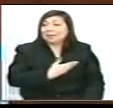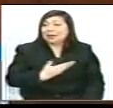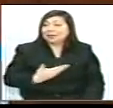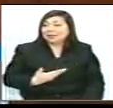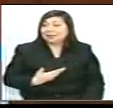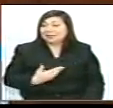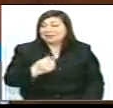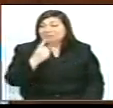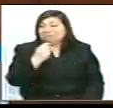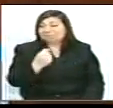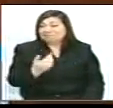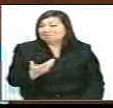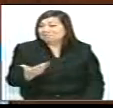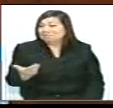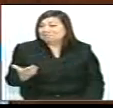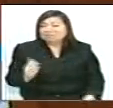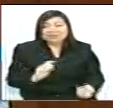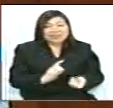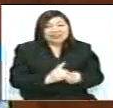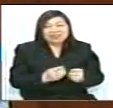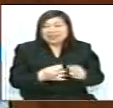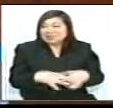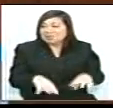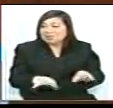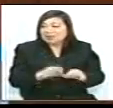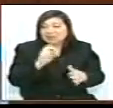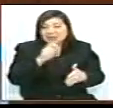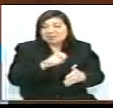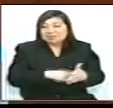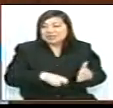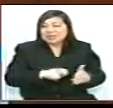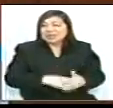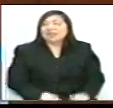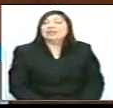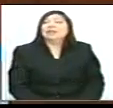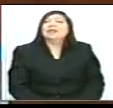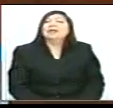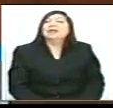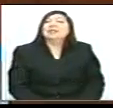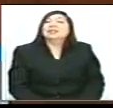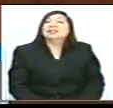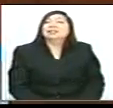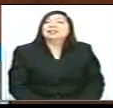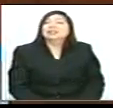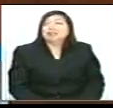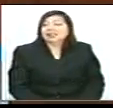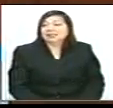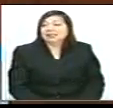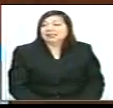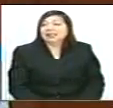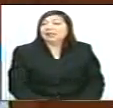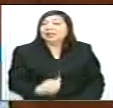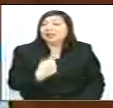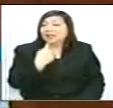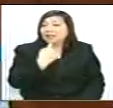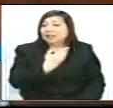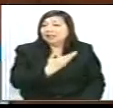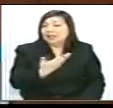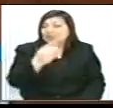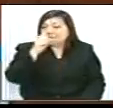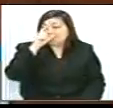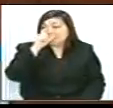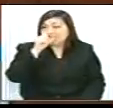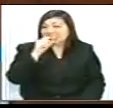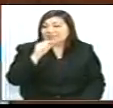lado, no va a haber cambios importantes en la minería. Yo quería acá, presidenta, decirle al presidente